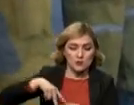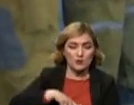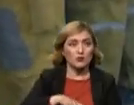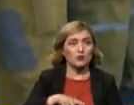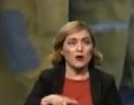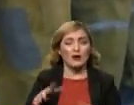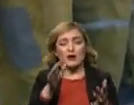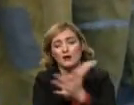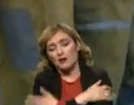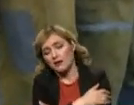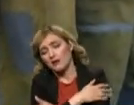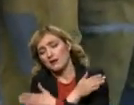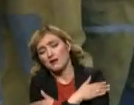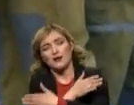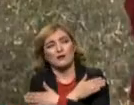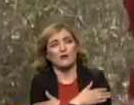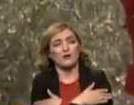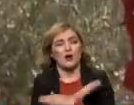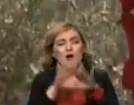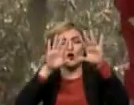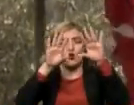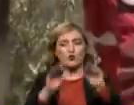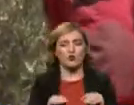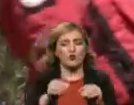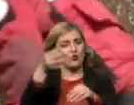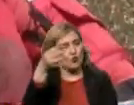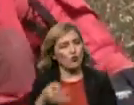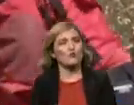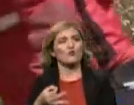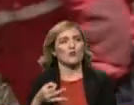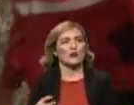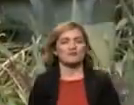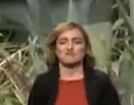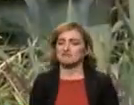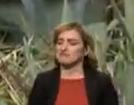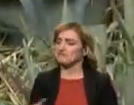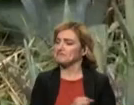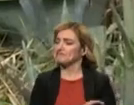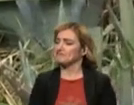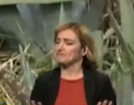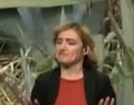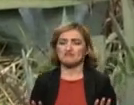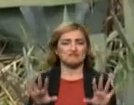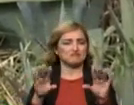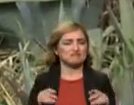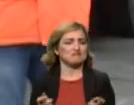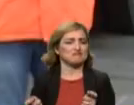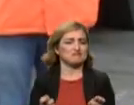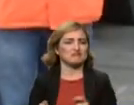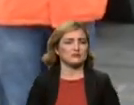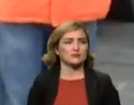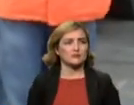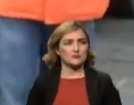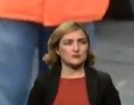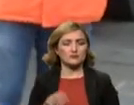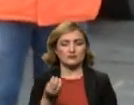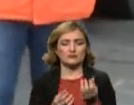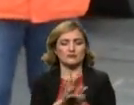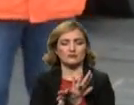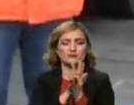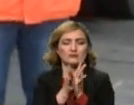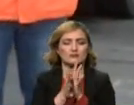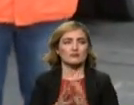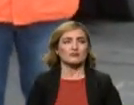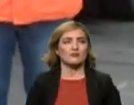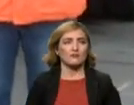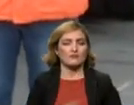mando a abrazarse y felicitarse por el deber cumplido. El flagelo fue totalmente controlado. Ya no hay incendio, entonces